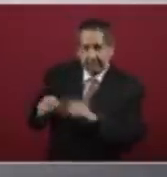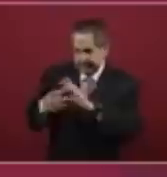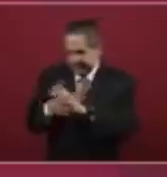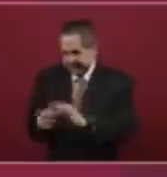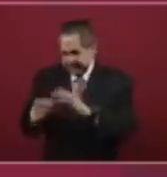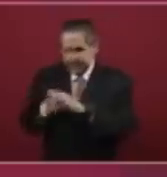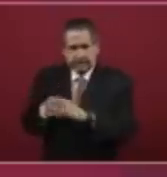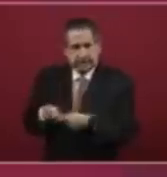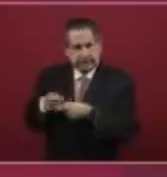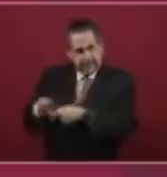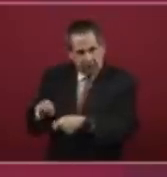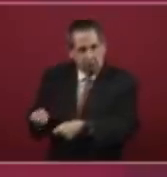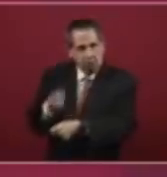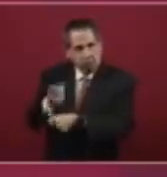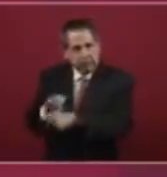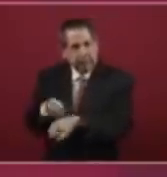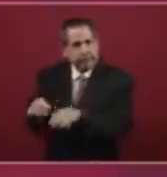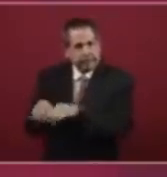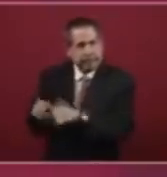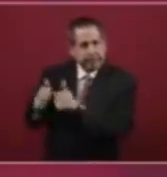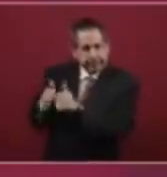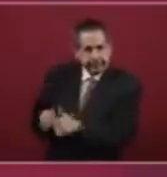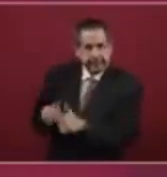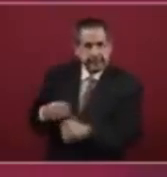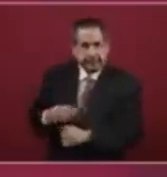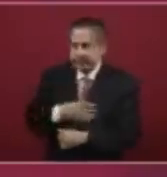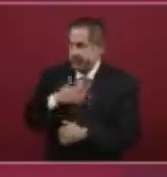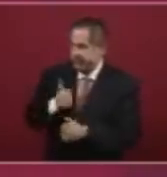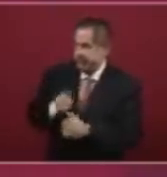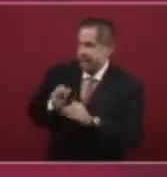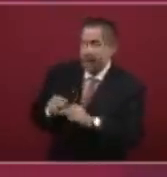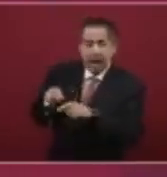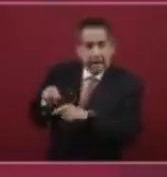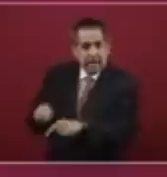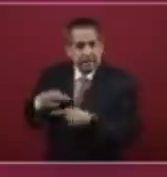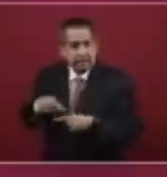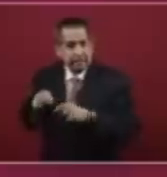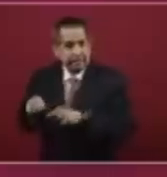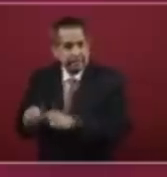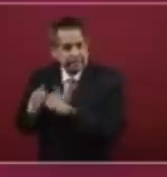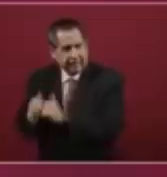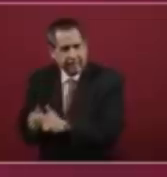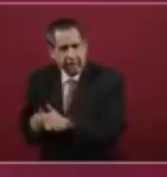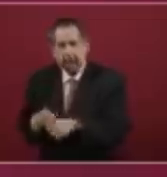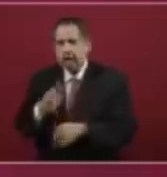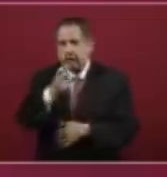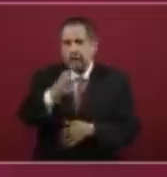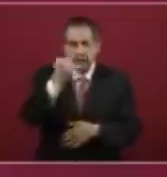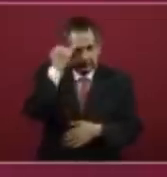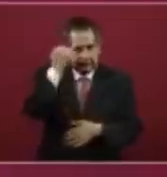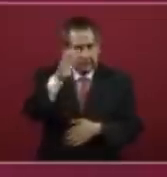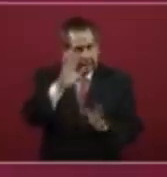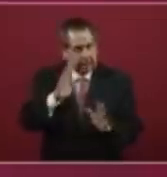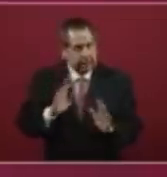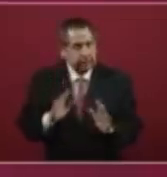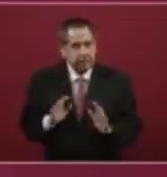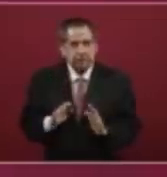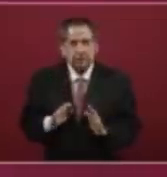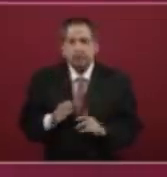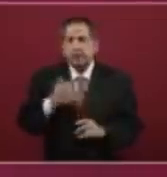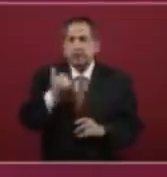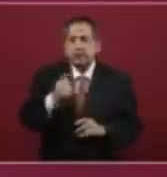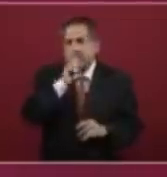brinde oportunidades de trabajo, de bienestar a la gente. Esa es nuestra postura.